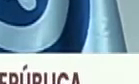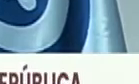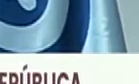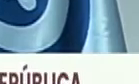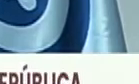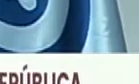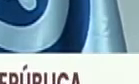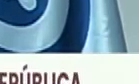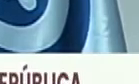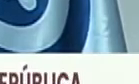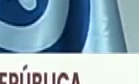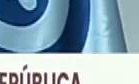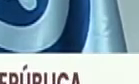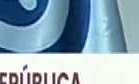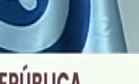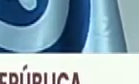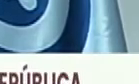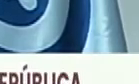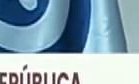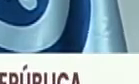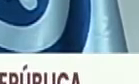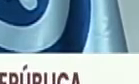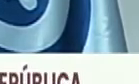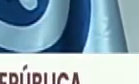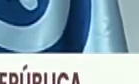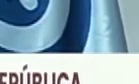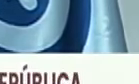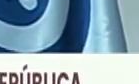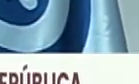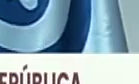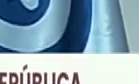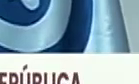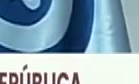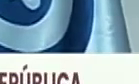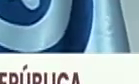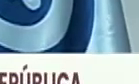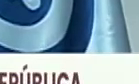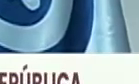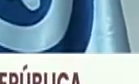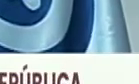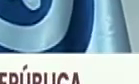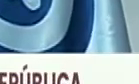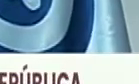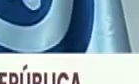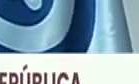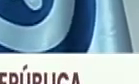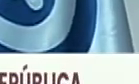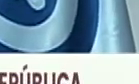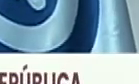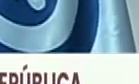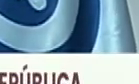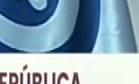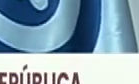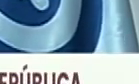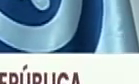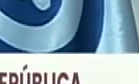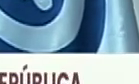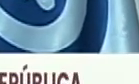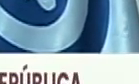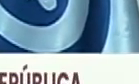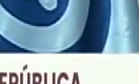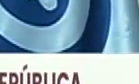las acciones que hemos hecho en esta materia, muchos de los medios de comunicación, de manera tal